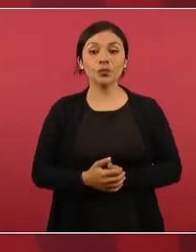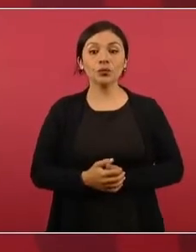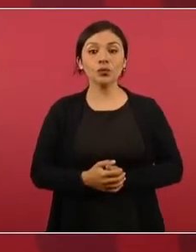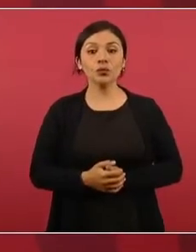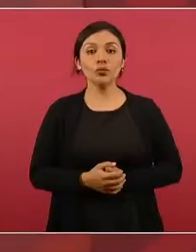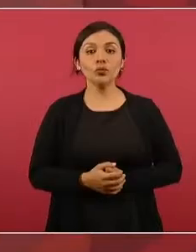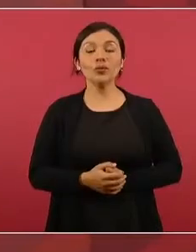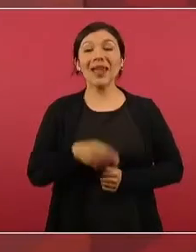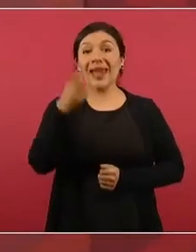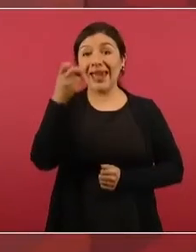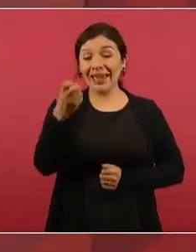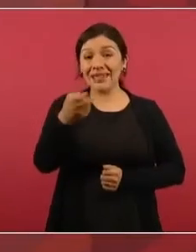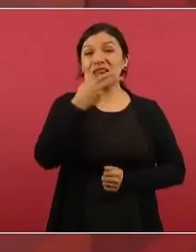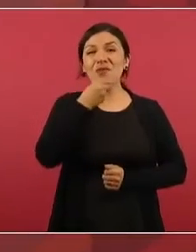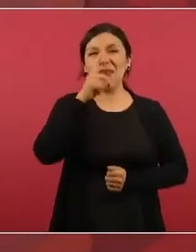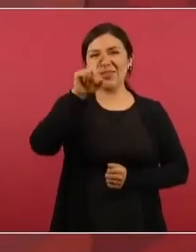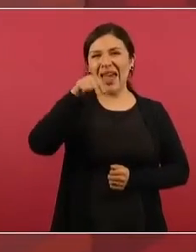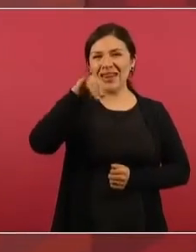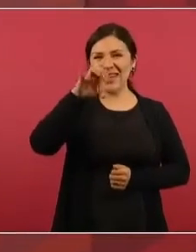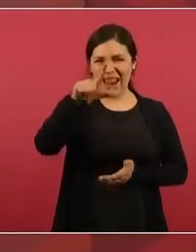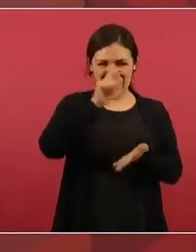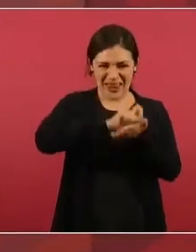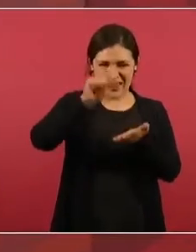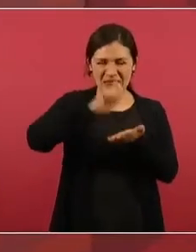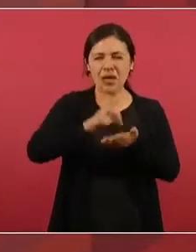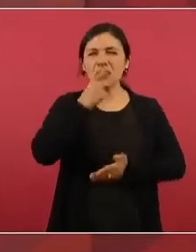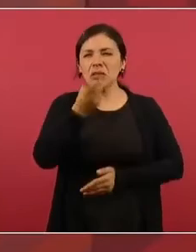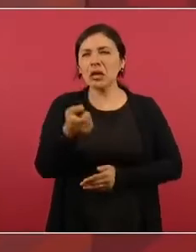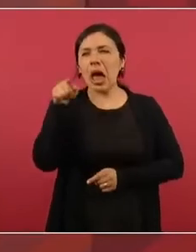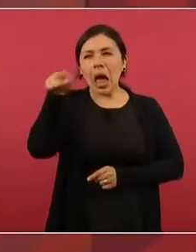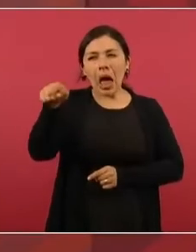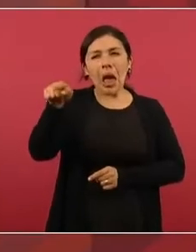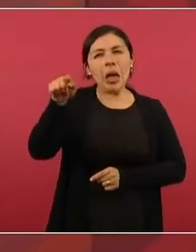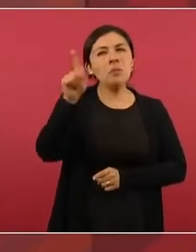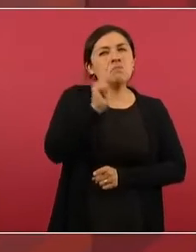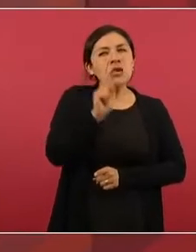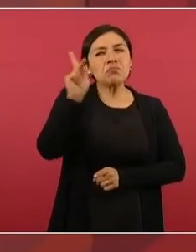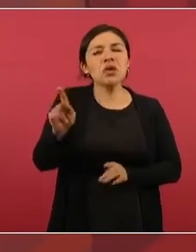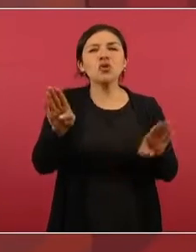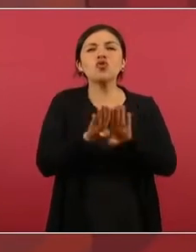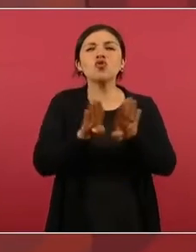Don Daniel en ese ensayo lo compara con Lombardo